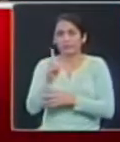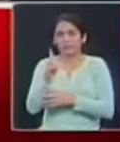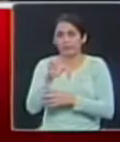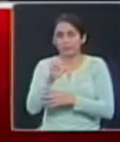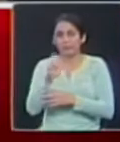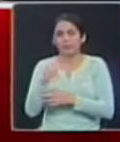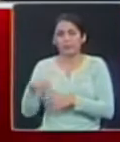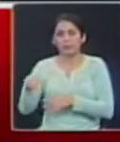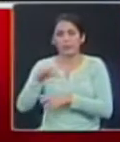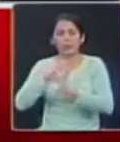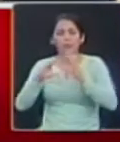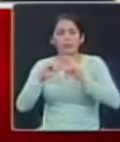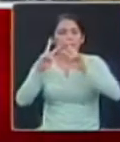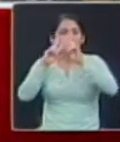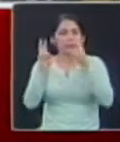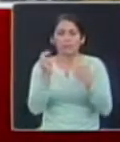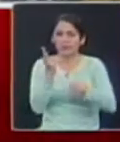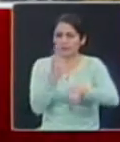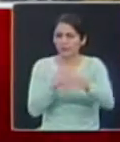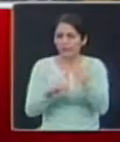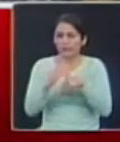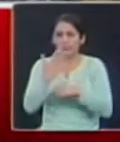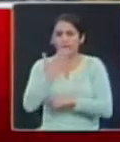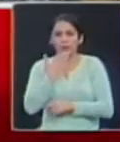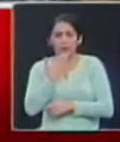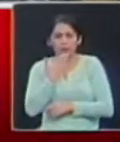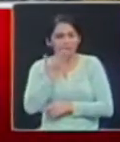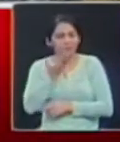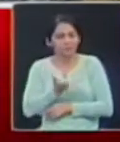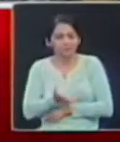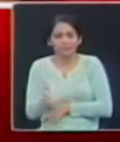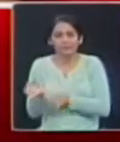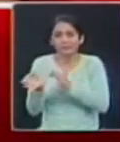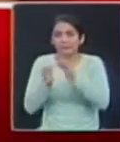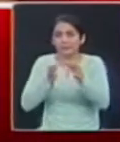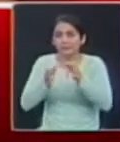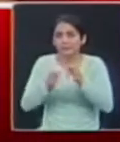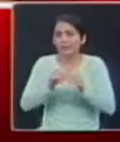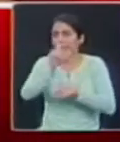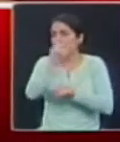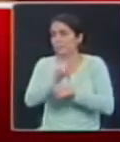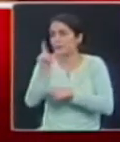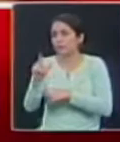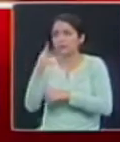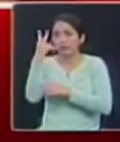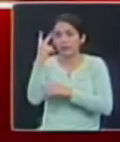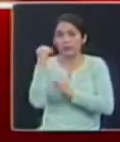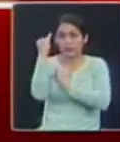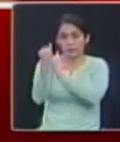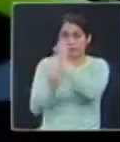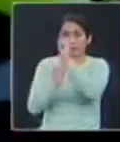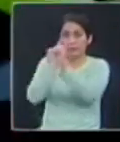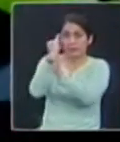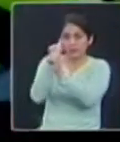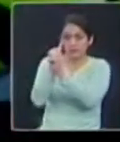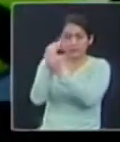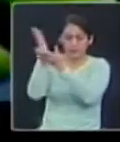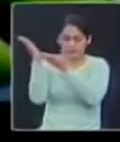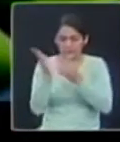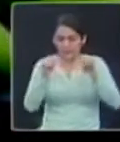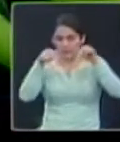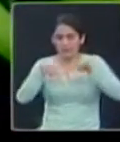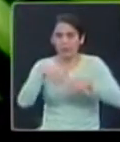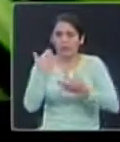de negocios, en donde estamos trayendo al menos a 13 compradores internacionales